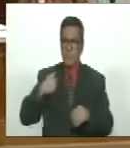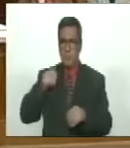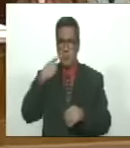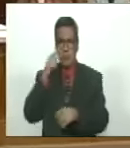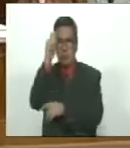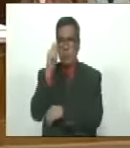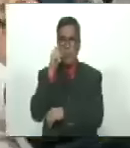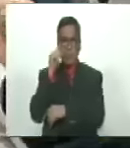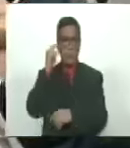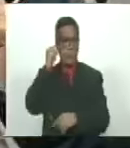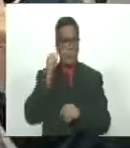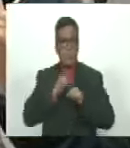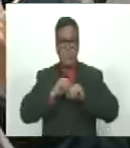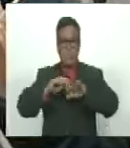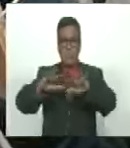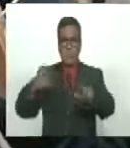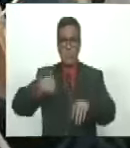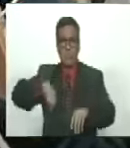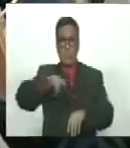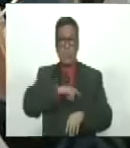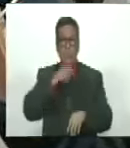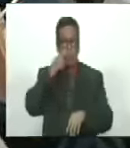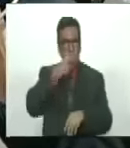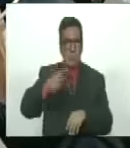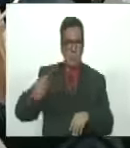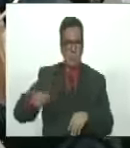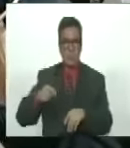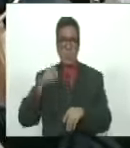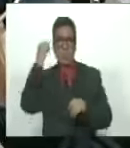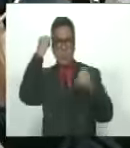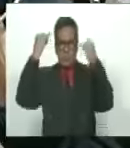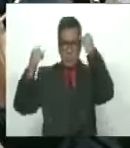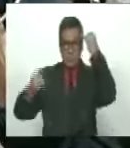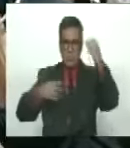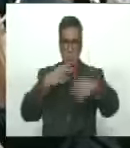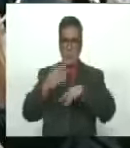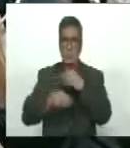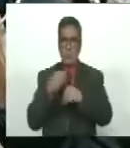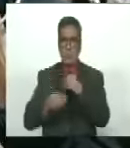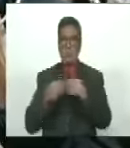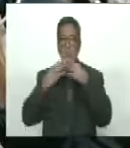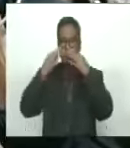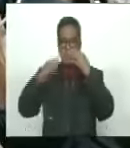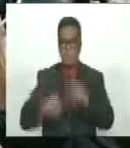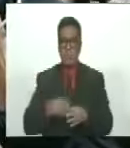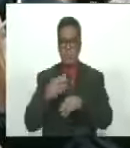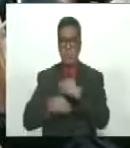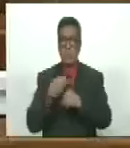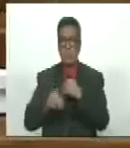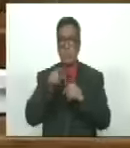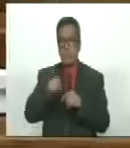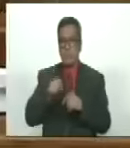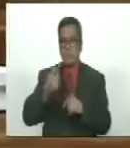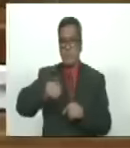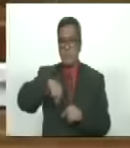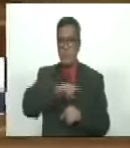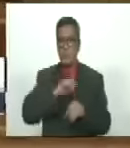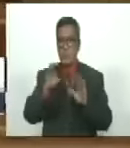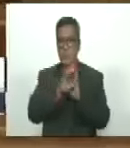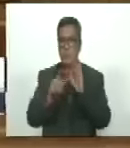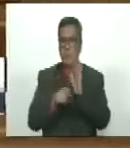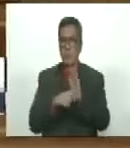los diputados y diputadas desplegadas escuchando a nuestro pueblo, recogiendo ideas. Hay que hacer, estoy seguro que haremos, así como hicimos nuestra